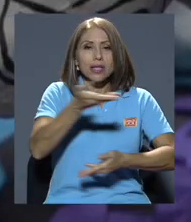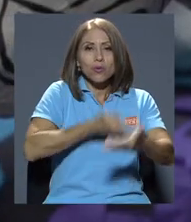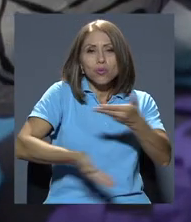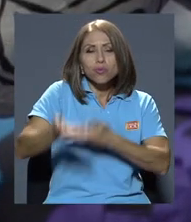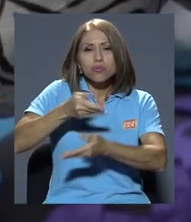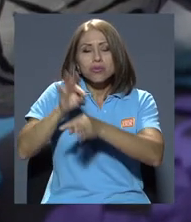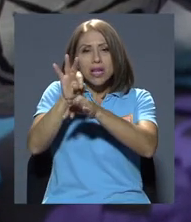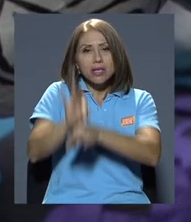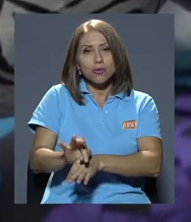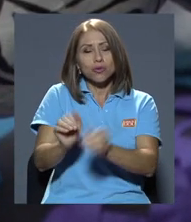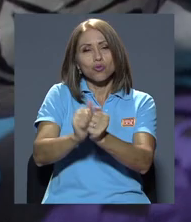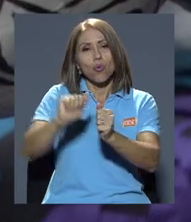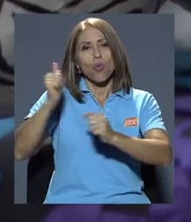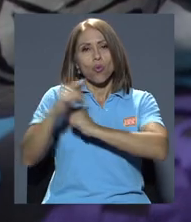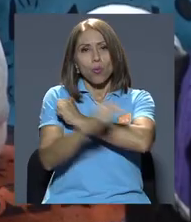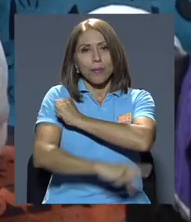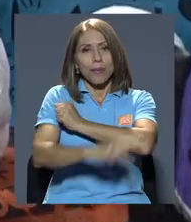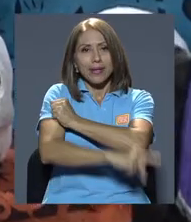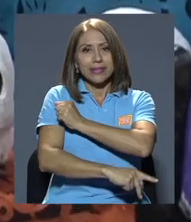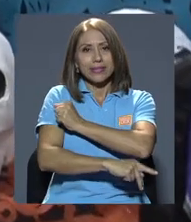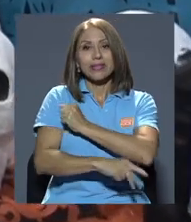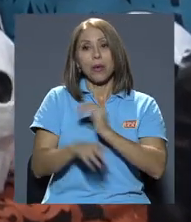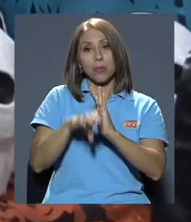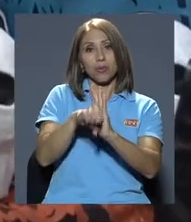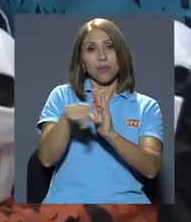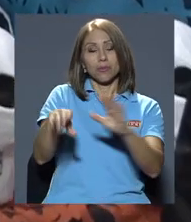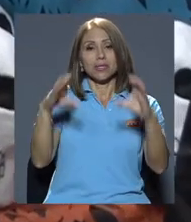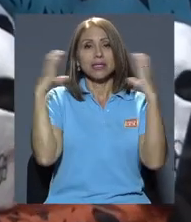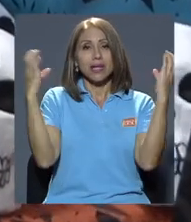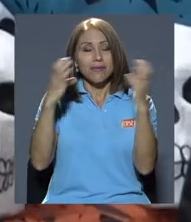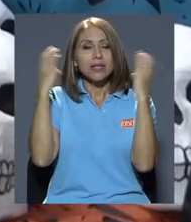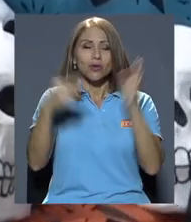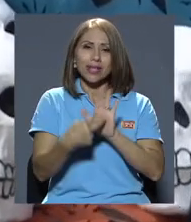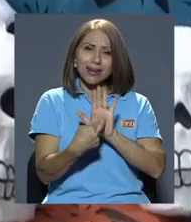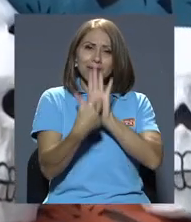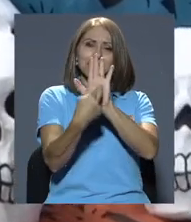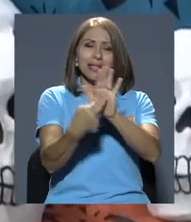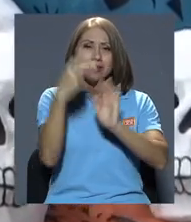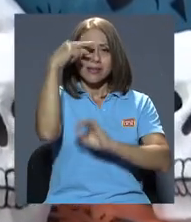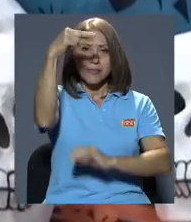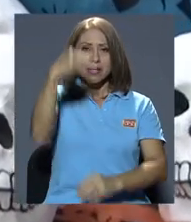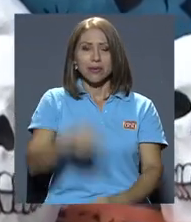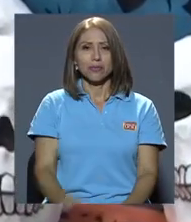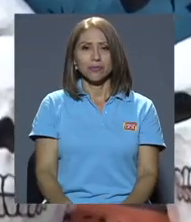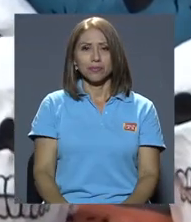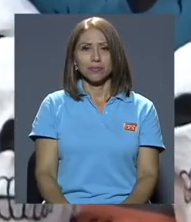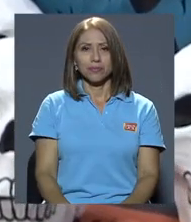tradiciones con otros países, en este caso esta celebración tan representativa de México.